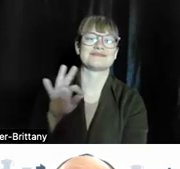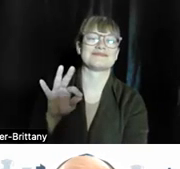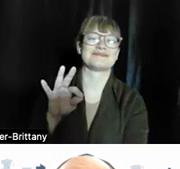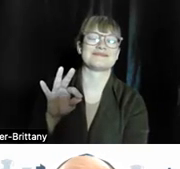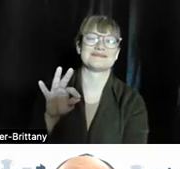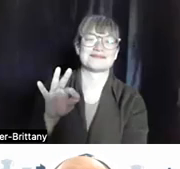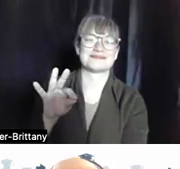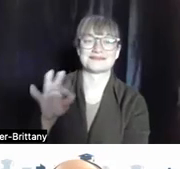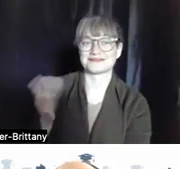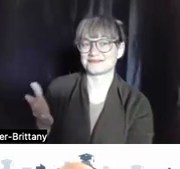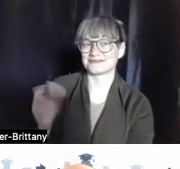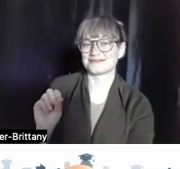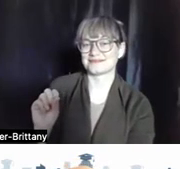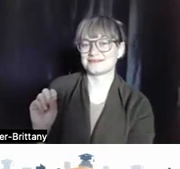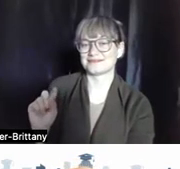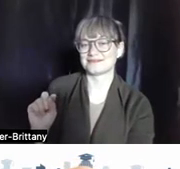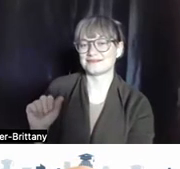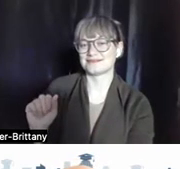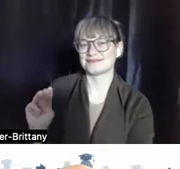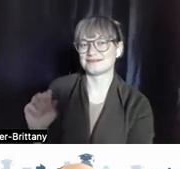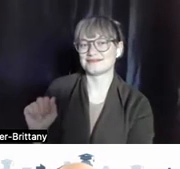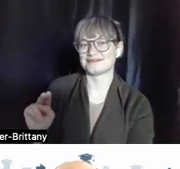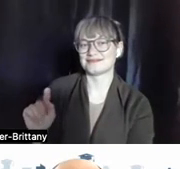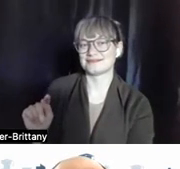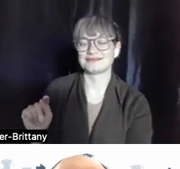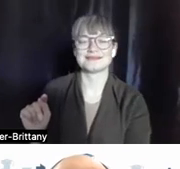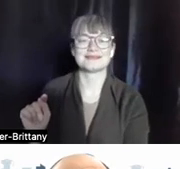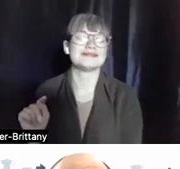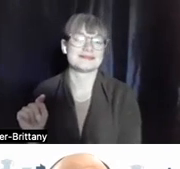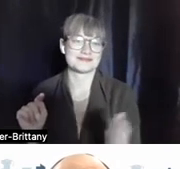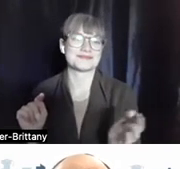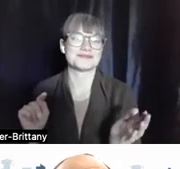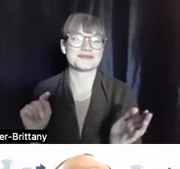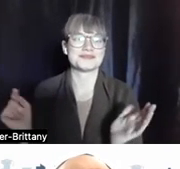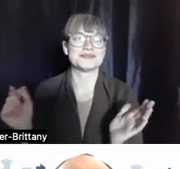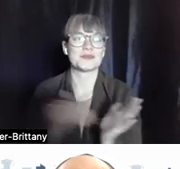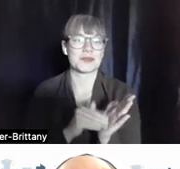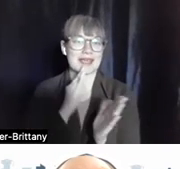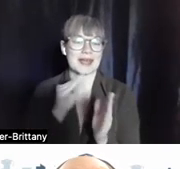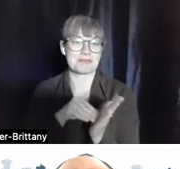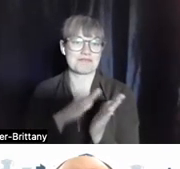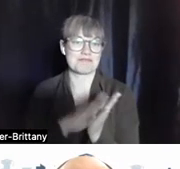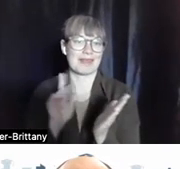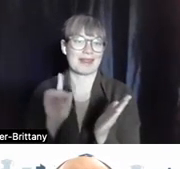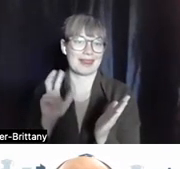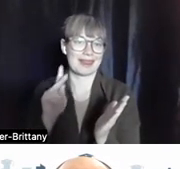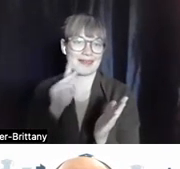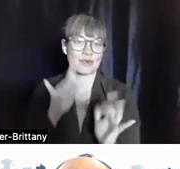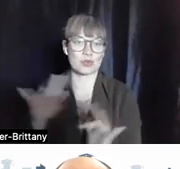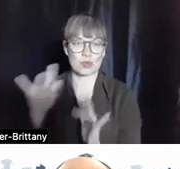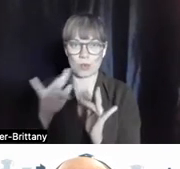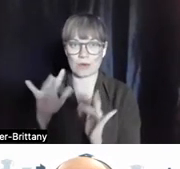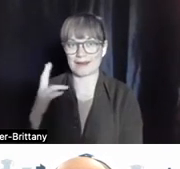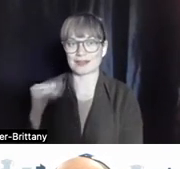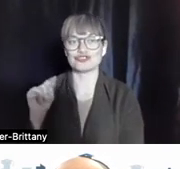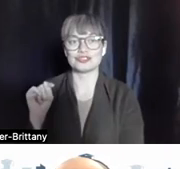Es mucha presión para mí, la señora Saint Amant. De nuevo, estoy poniendo el enlace para la